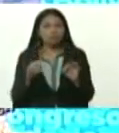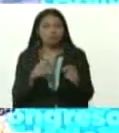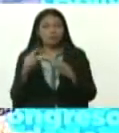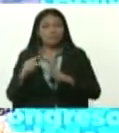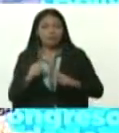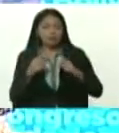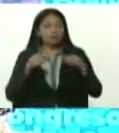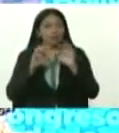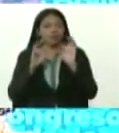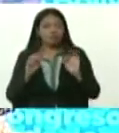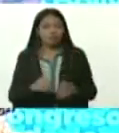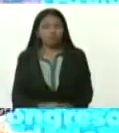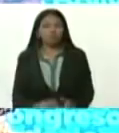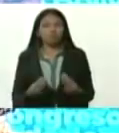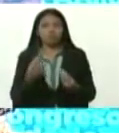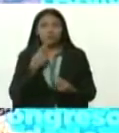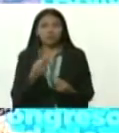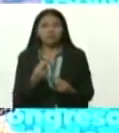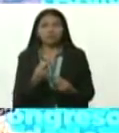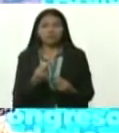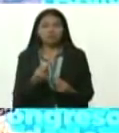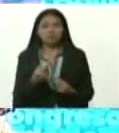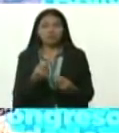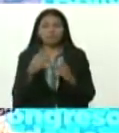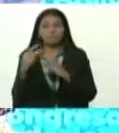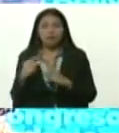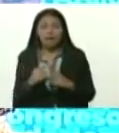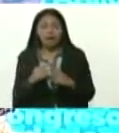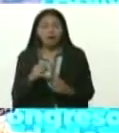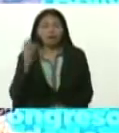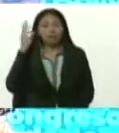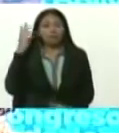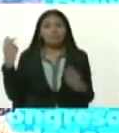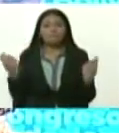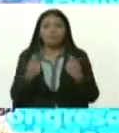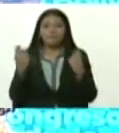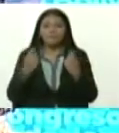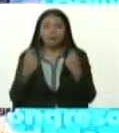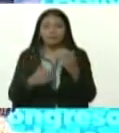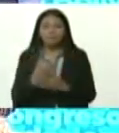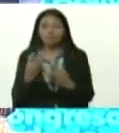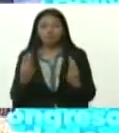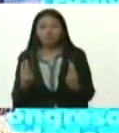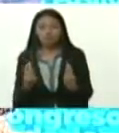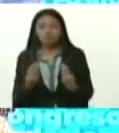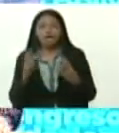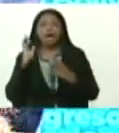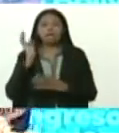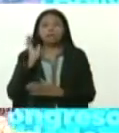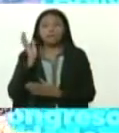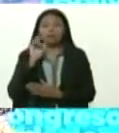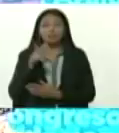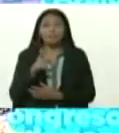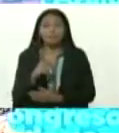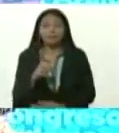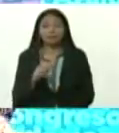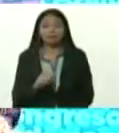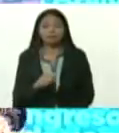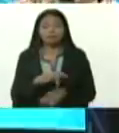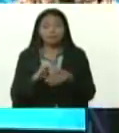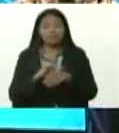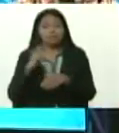palabra. Como dice Noelí, mucha palabra sabia, motivadora, muchas asambleas, aloa,